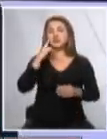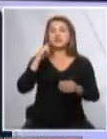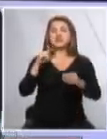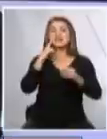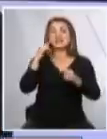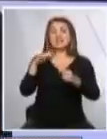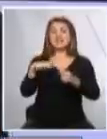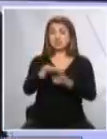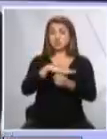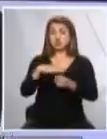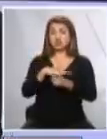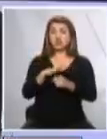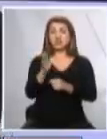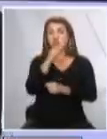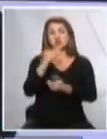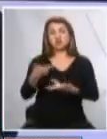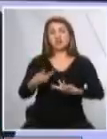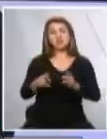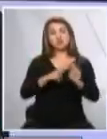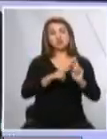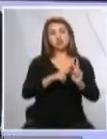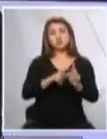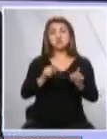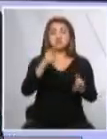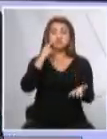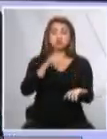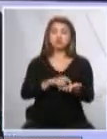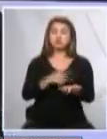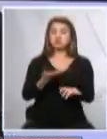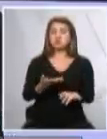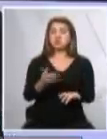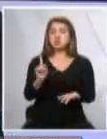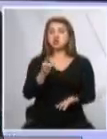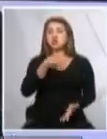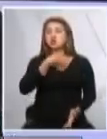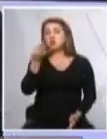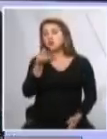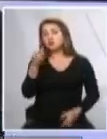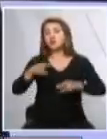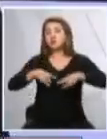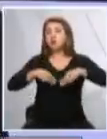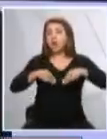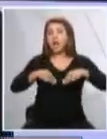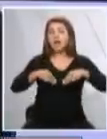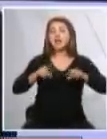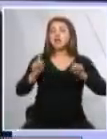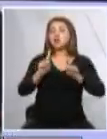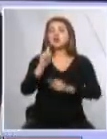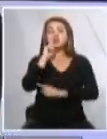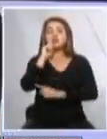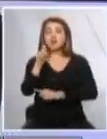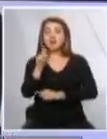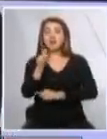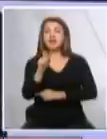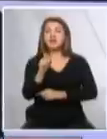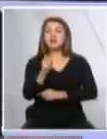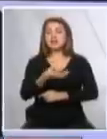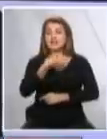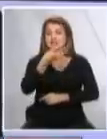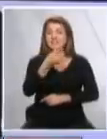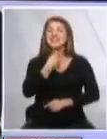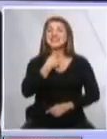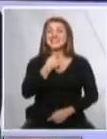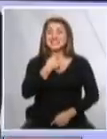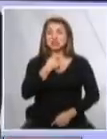un escenario que no tiene muchas salidas. El punto es simplemente ese. No estoy haciendo un comentario moral, esto no es ni la manifestación de un